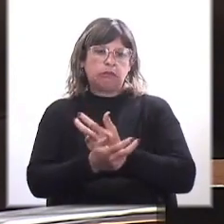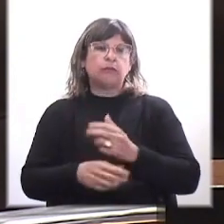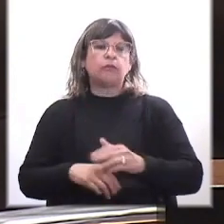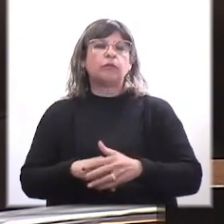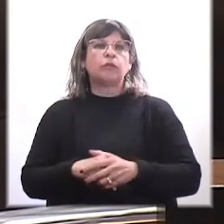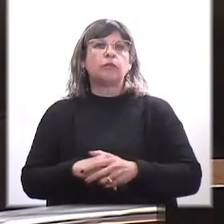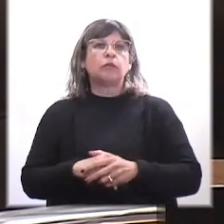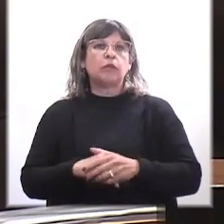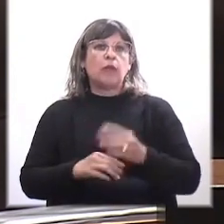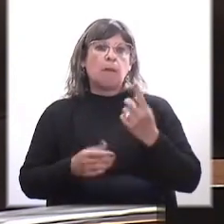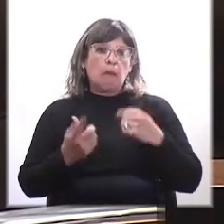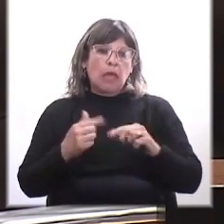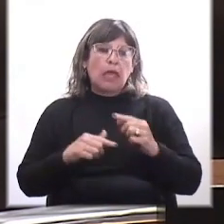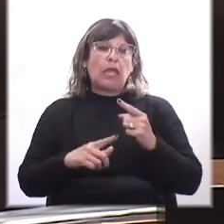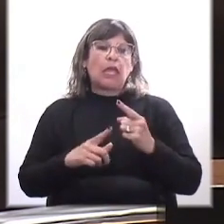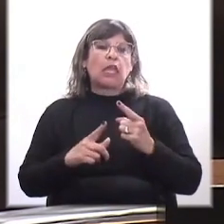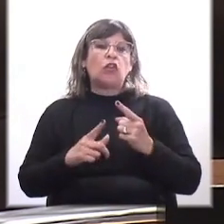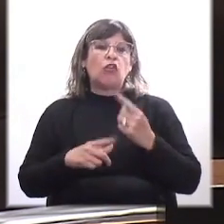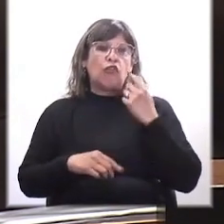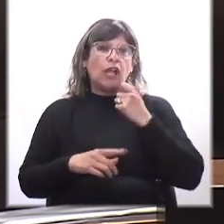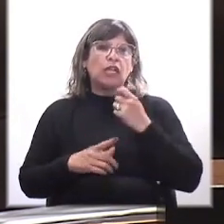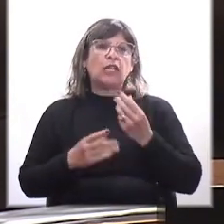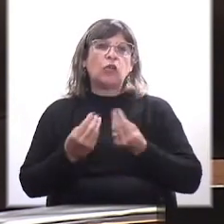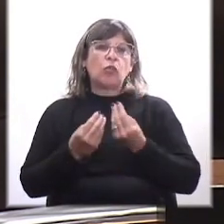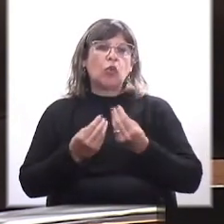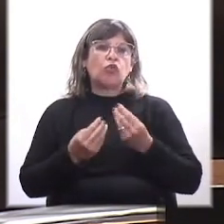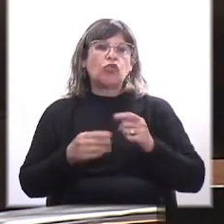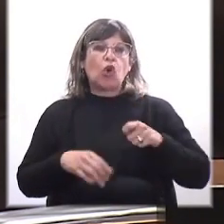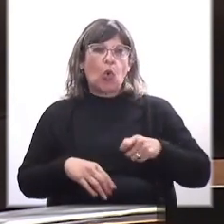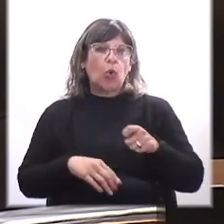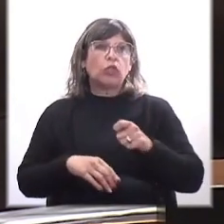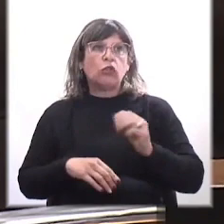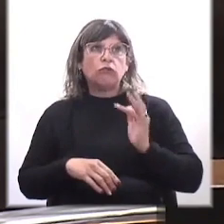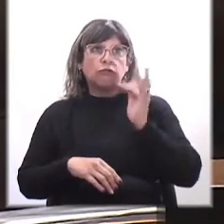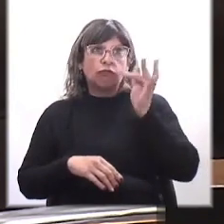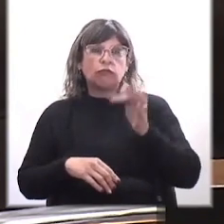A pesar de esto, todavía quedan muchos juicios por venir